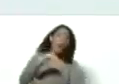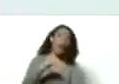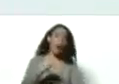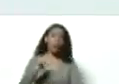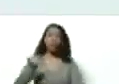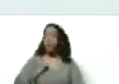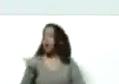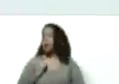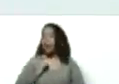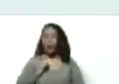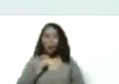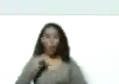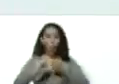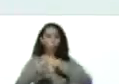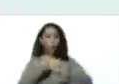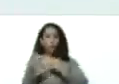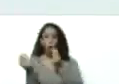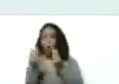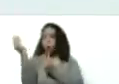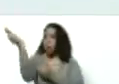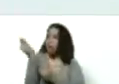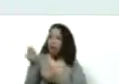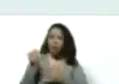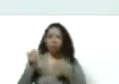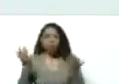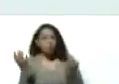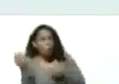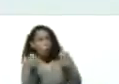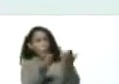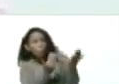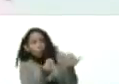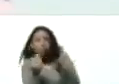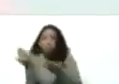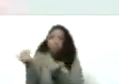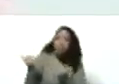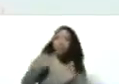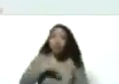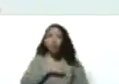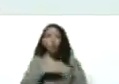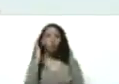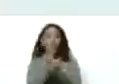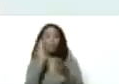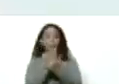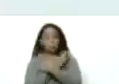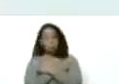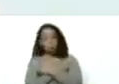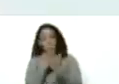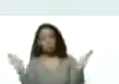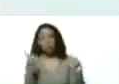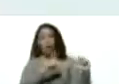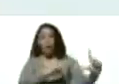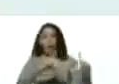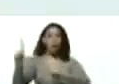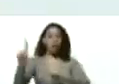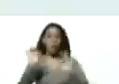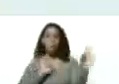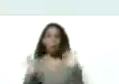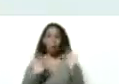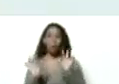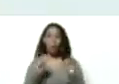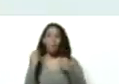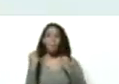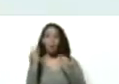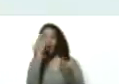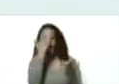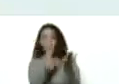que venga, como venga, cuando venga, estaremos siempre prestos y listos para ir al frente,